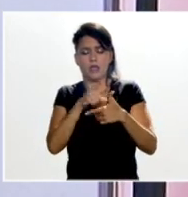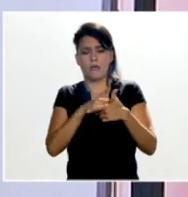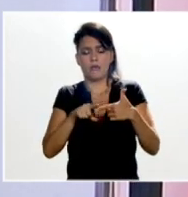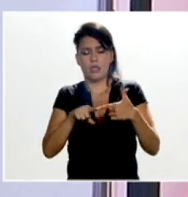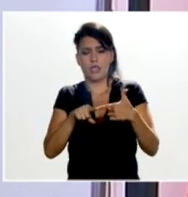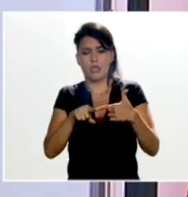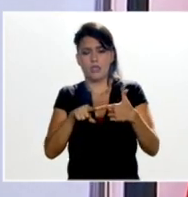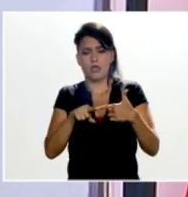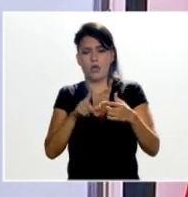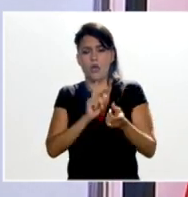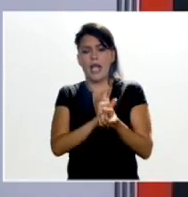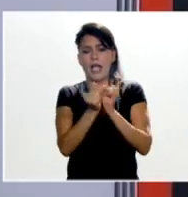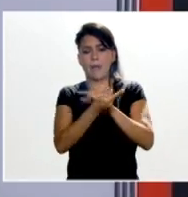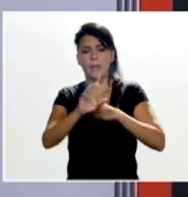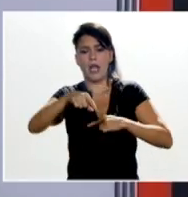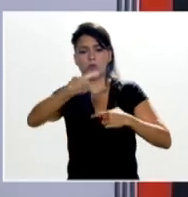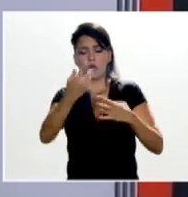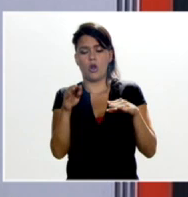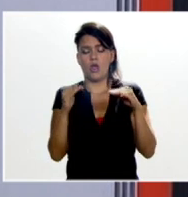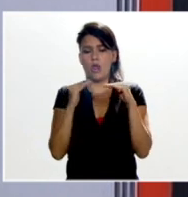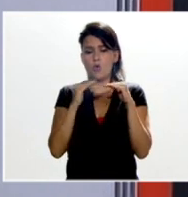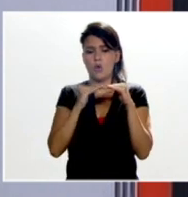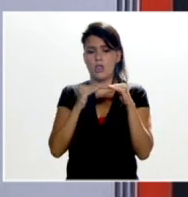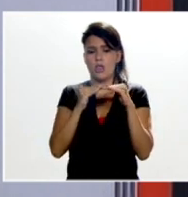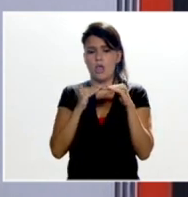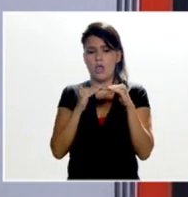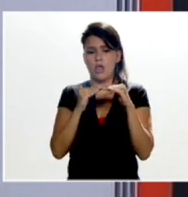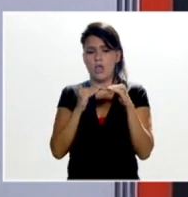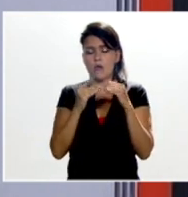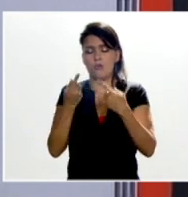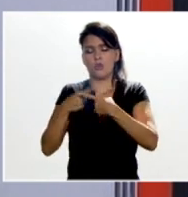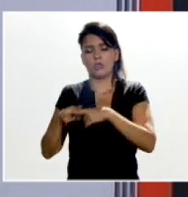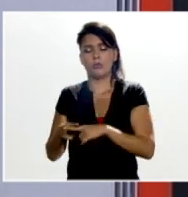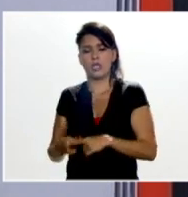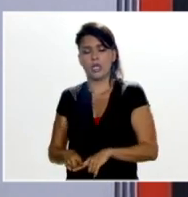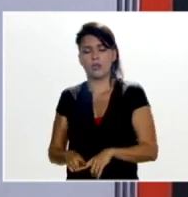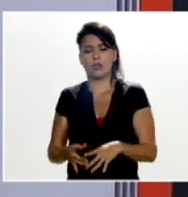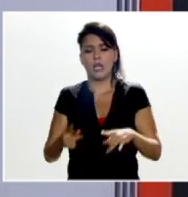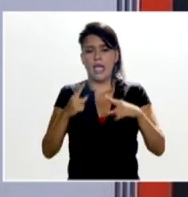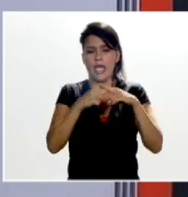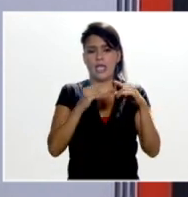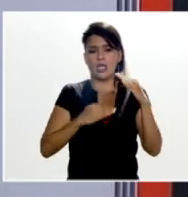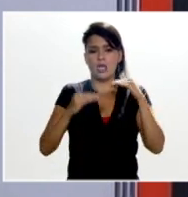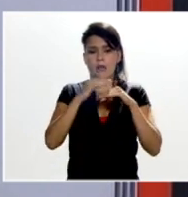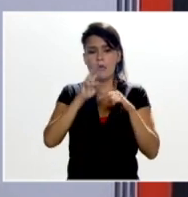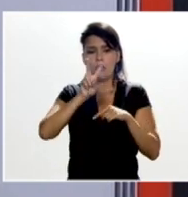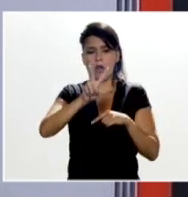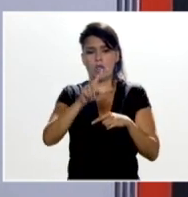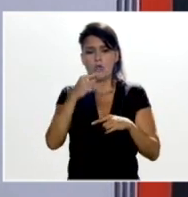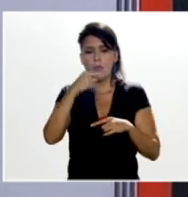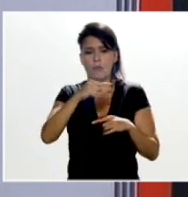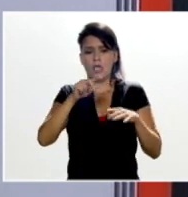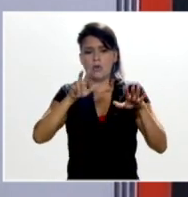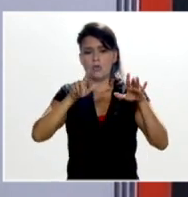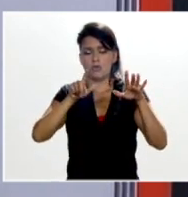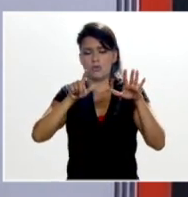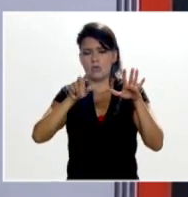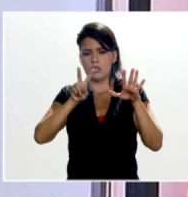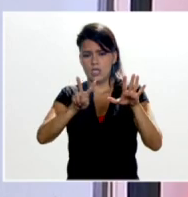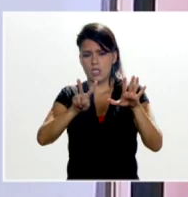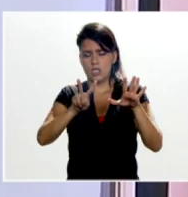miembro multiplicando. Quedaría x cuadrado igual a menos 7 por 7, que se